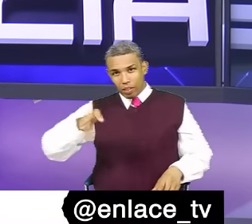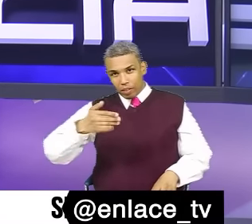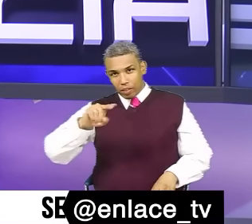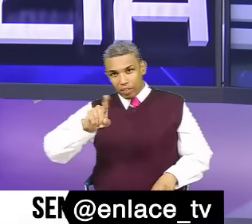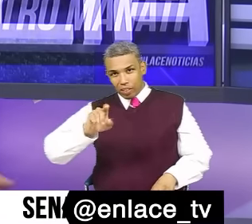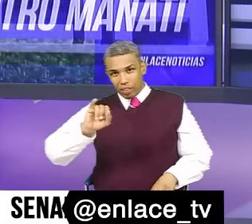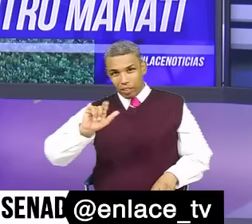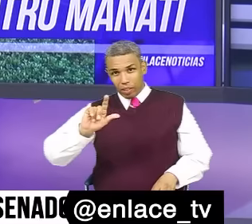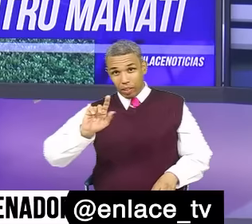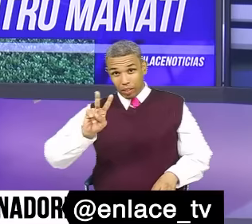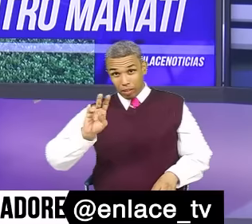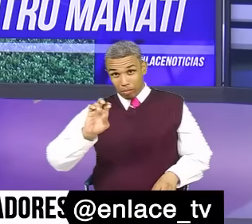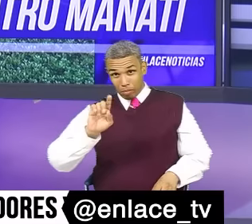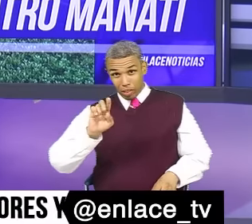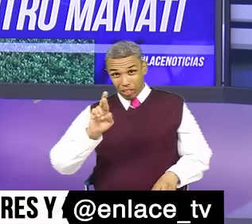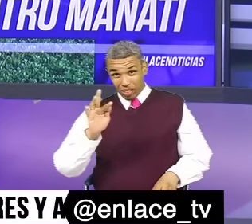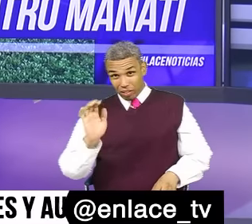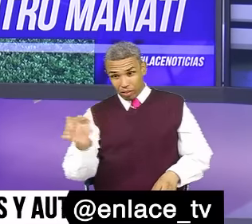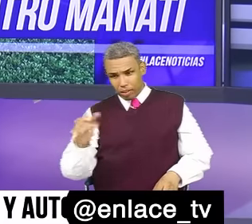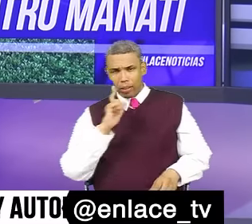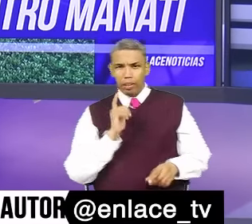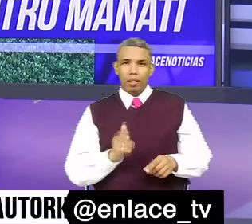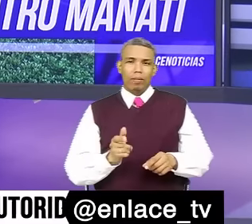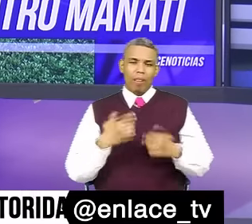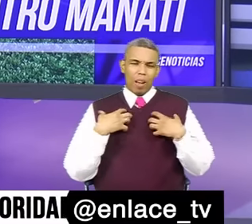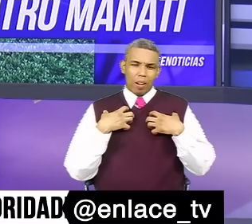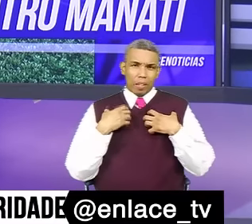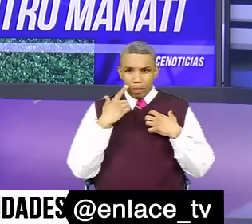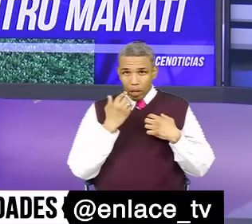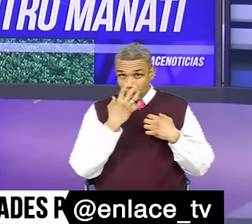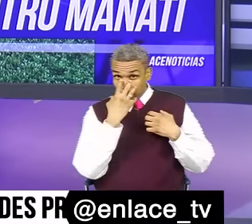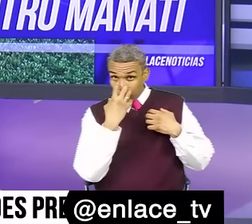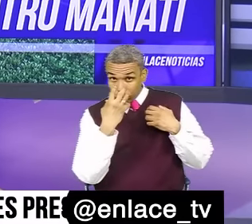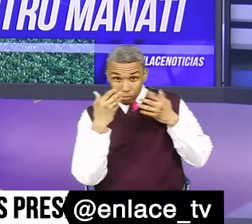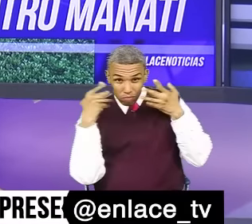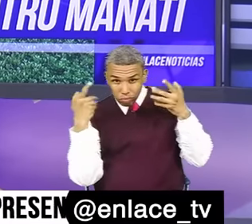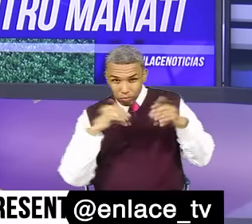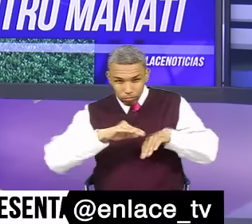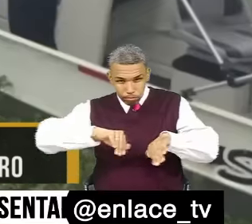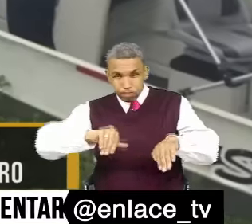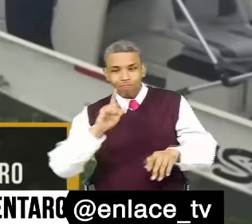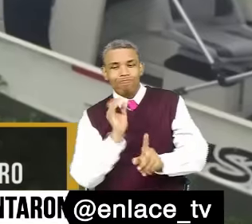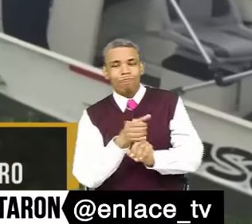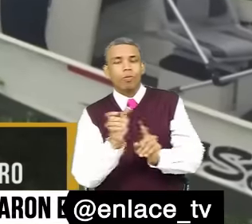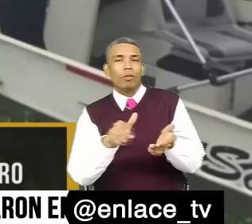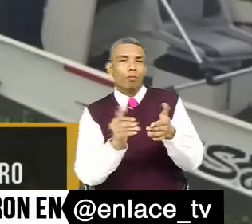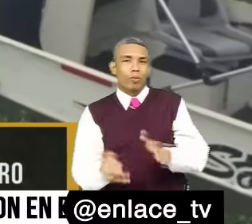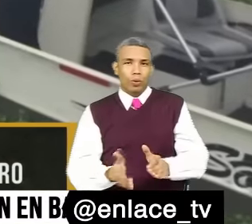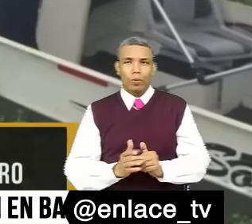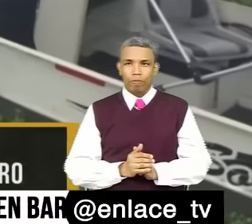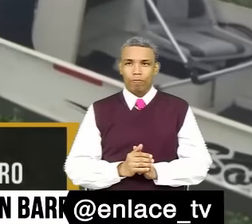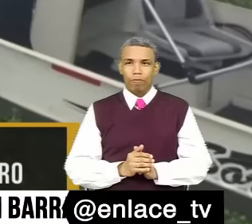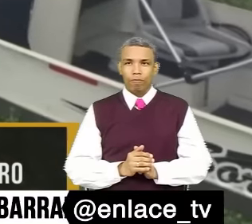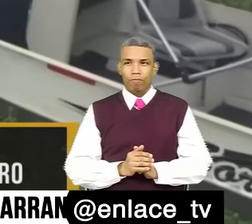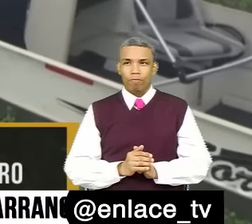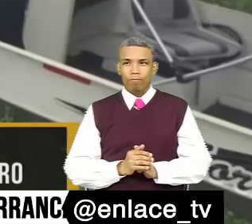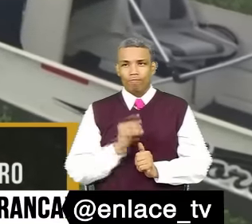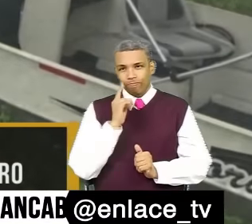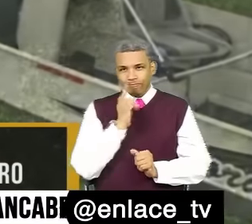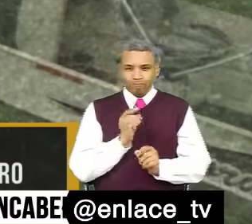muerto. 5 de estos mamíferos han muerto en lo ocurrido de este año 2016. De nuevo se sabe de la muerte de un manatí en esta zona